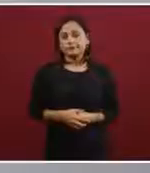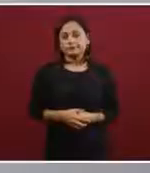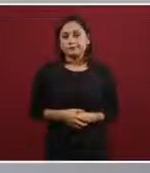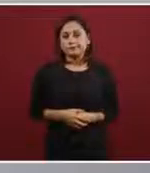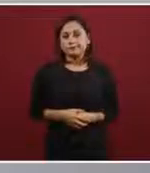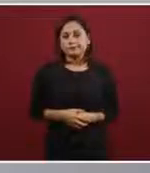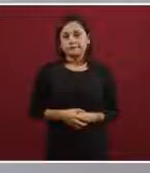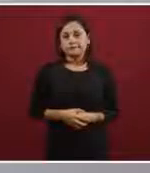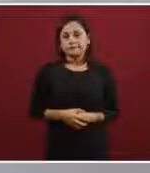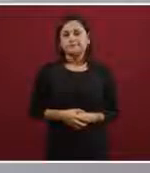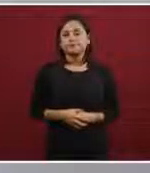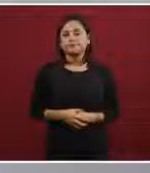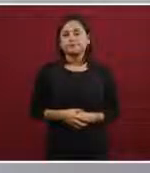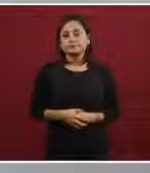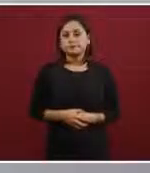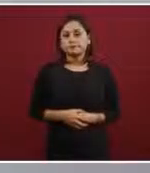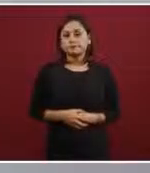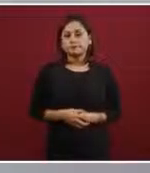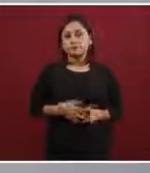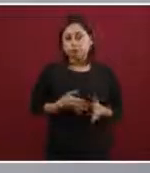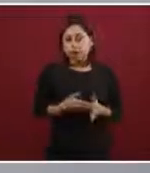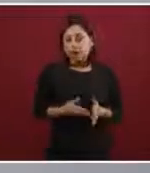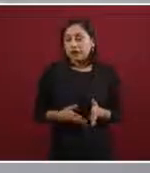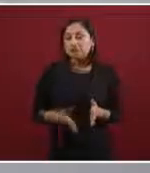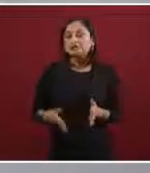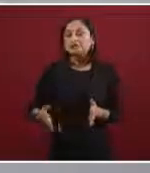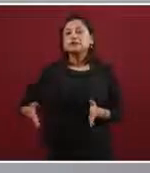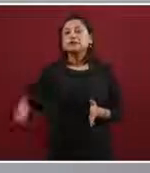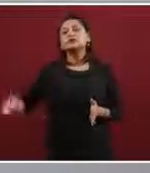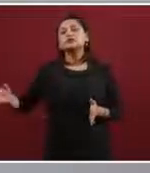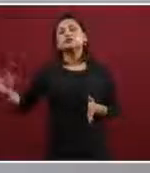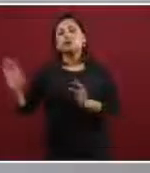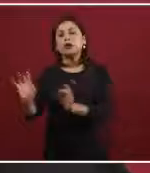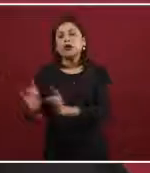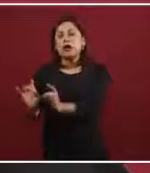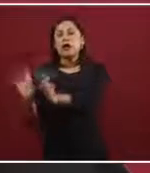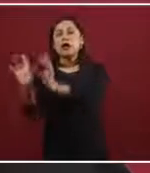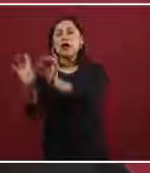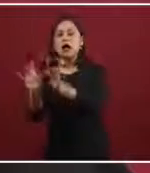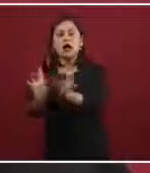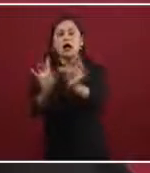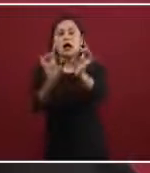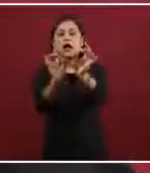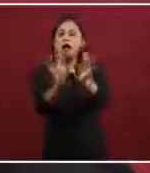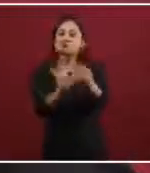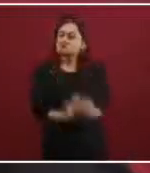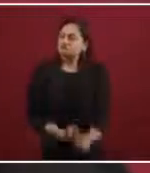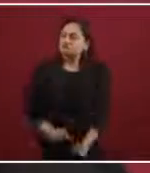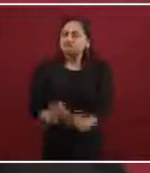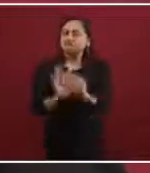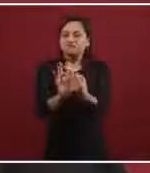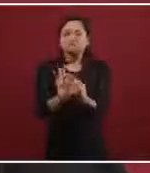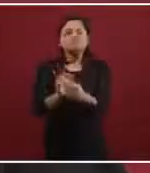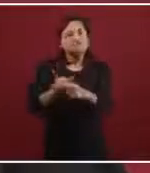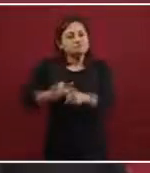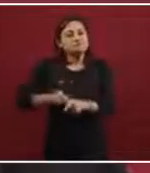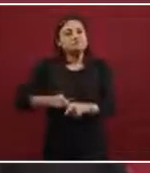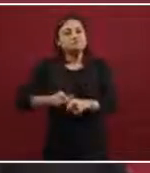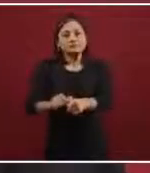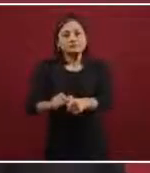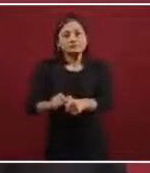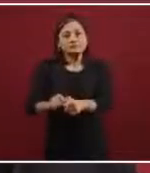y enfrentar todas las adversidades y vamos bien